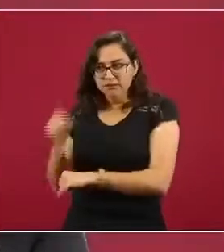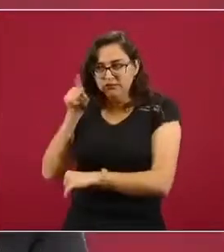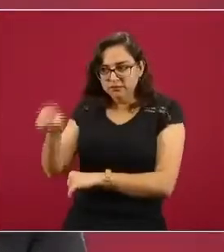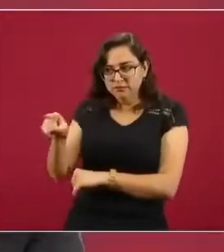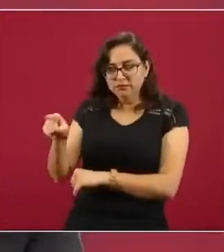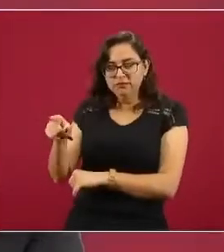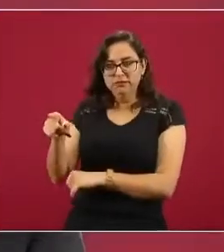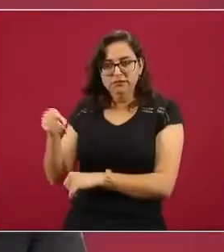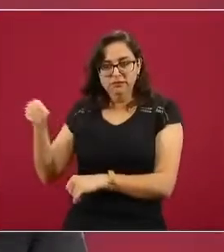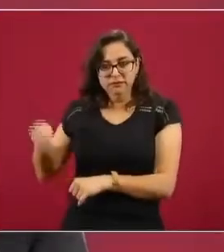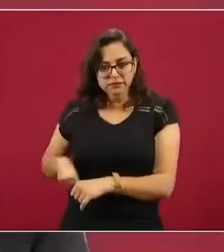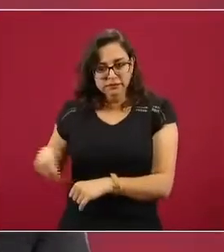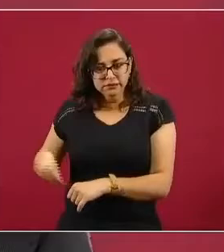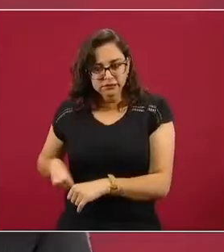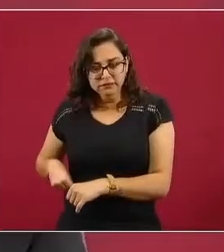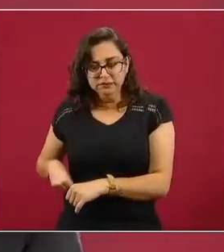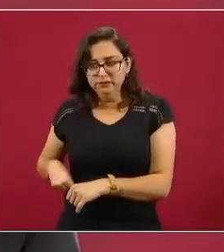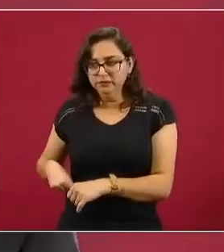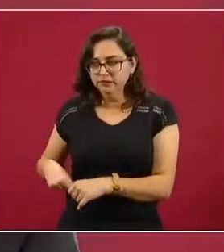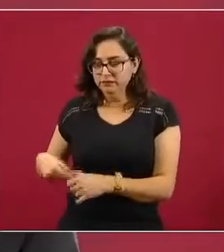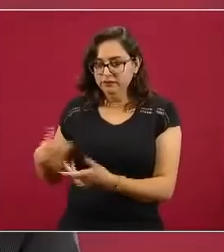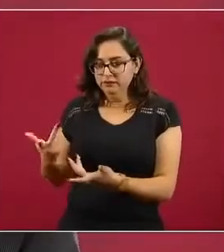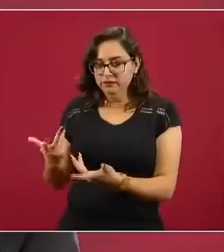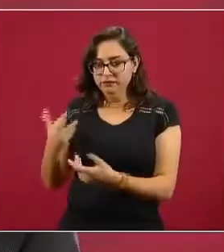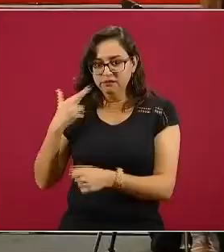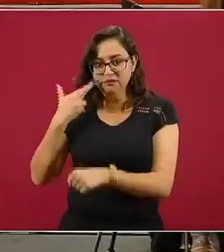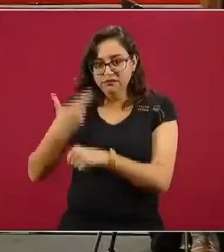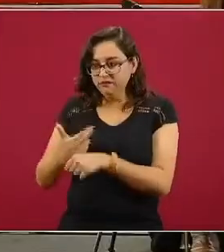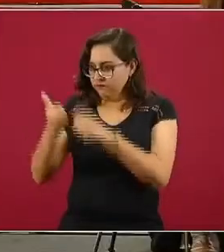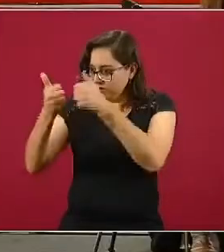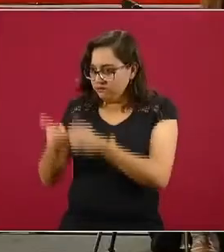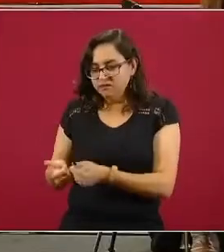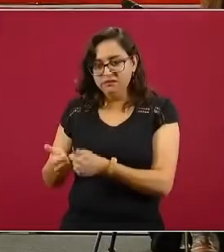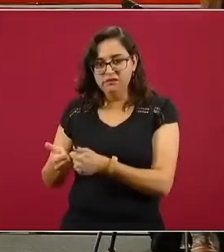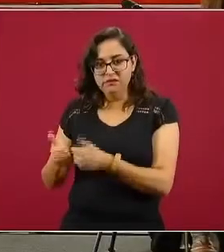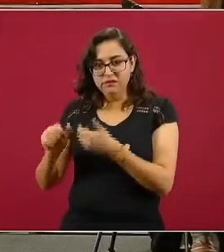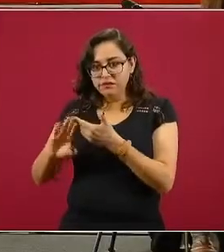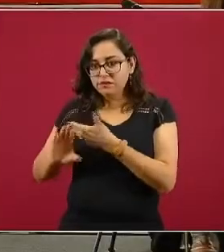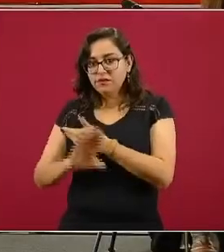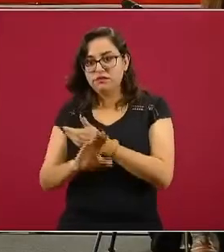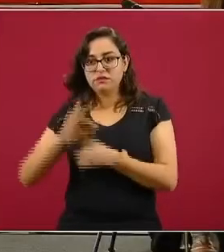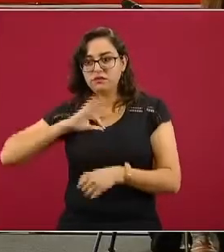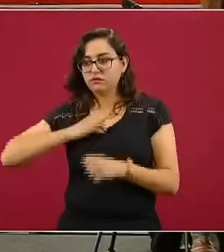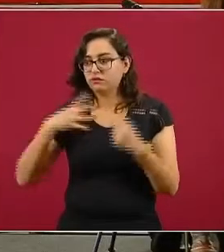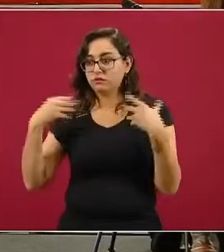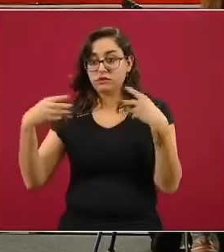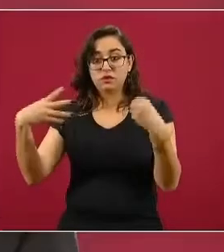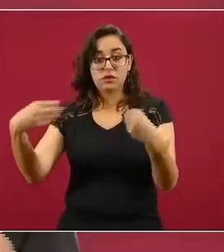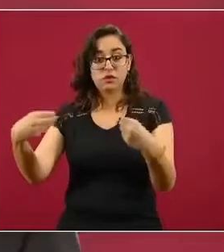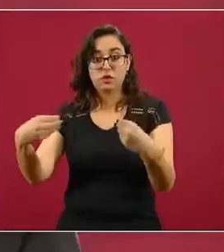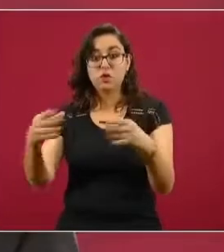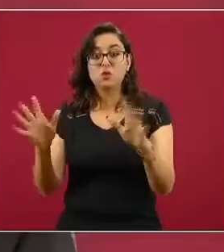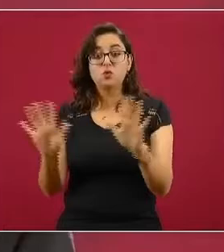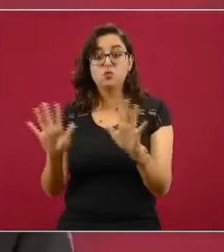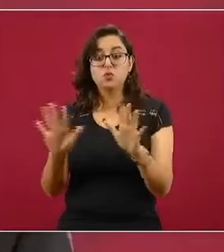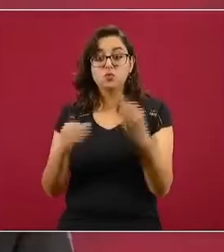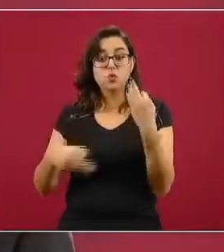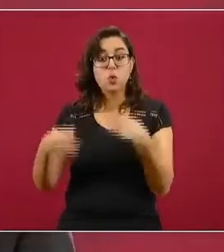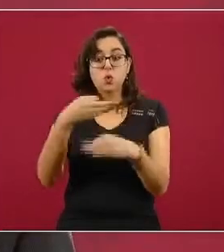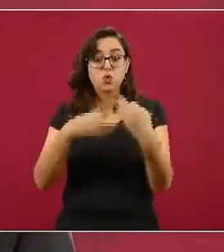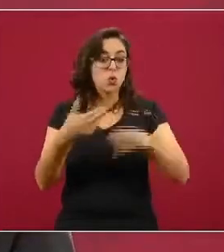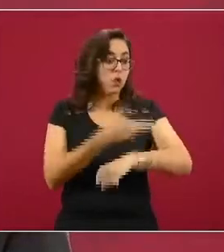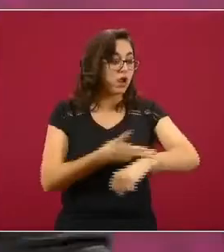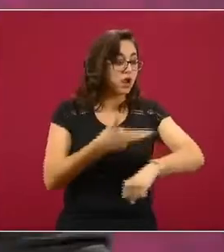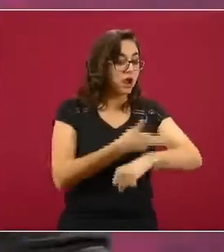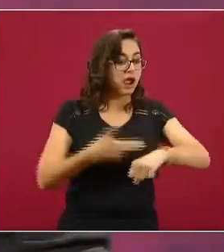el responsable de ejecutar las medidas fundamentales de prevención, sino son las acciones